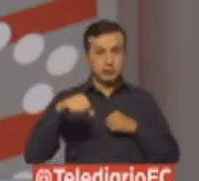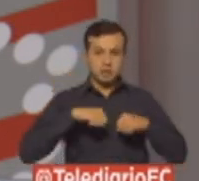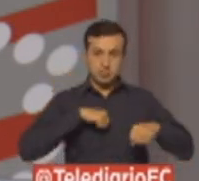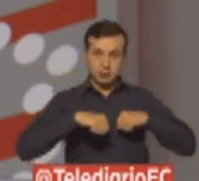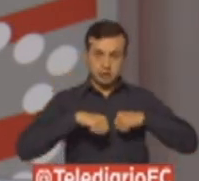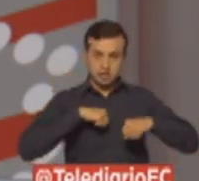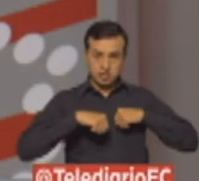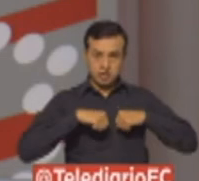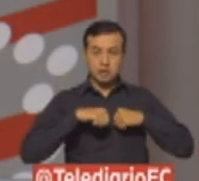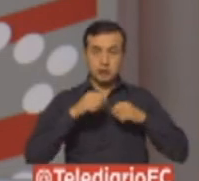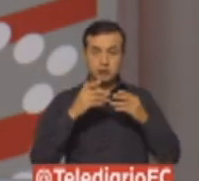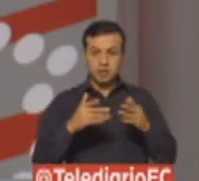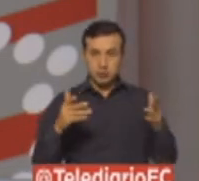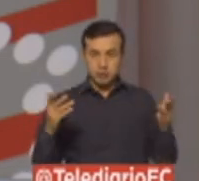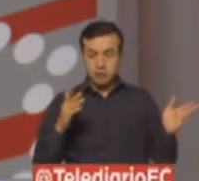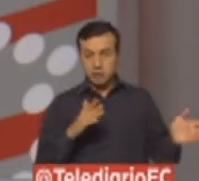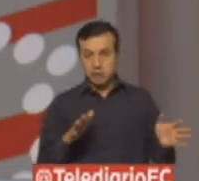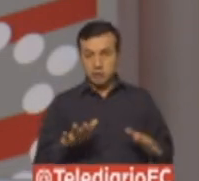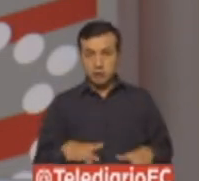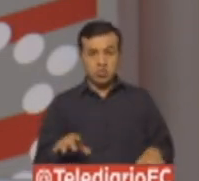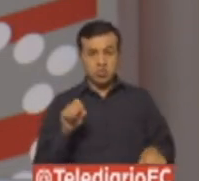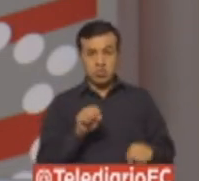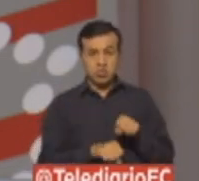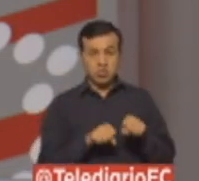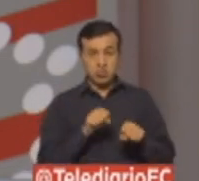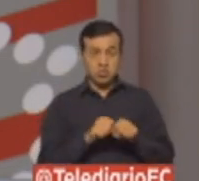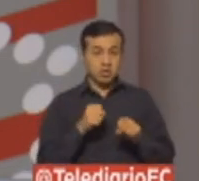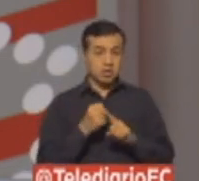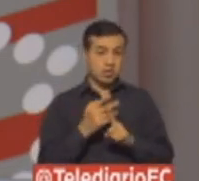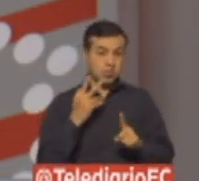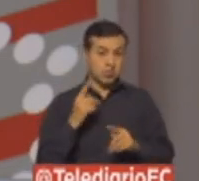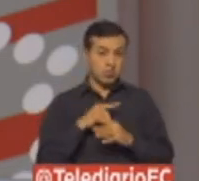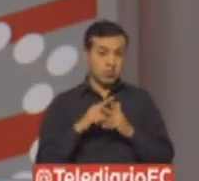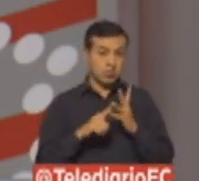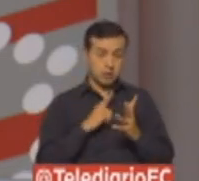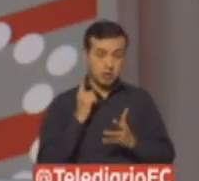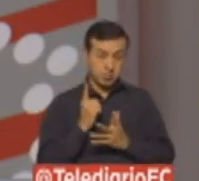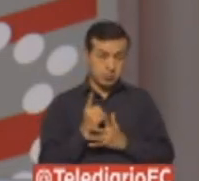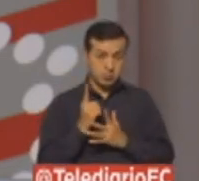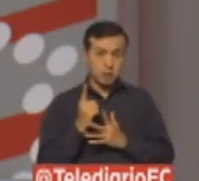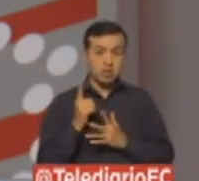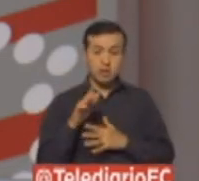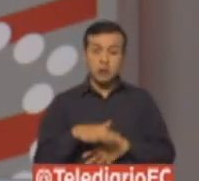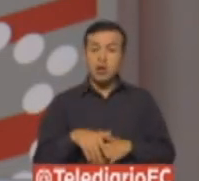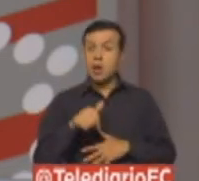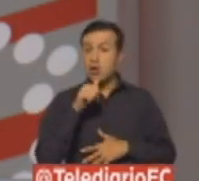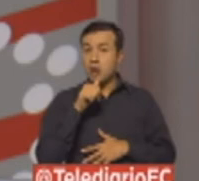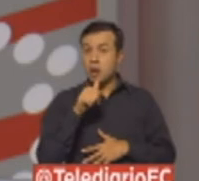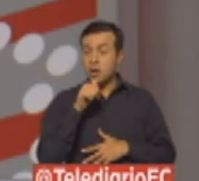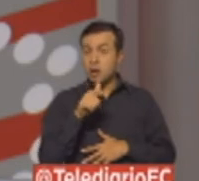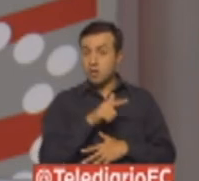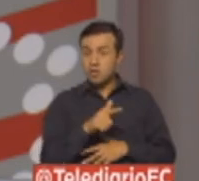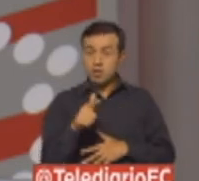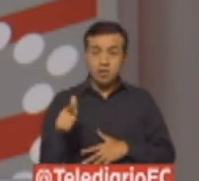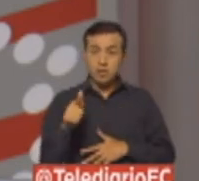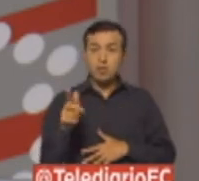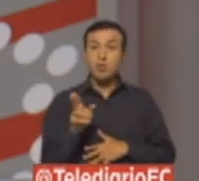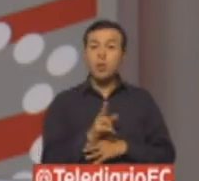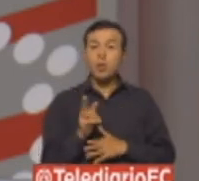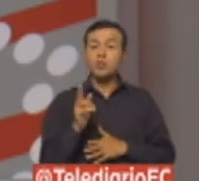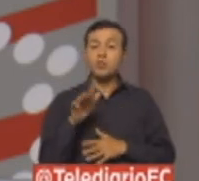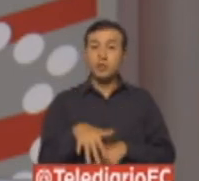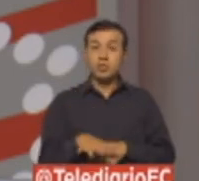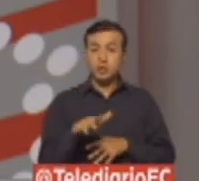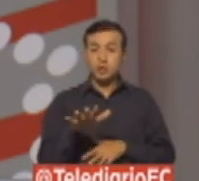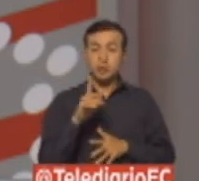gestión productos para evitar el daño y el impacto entre otras cosas en el mar a través de la utilización de